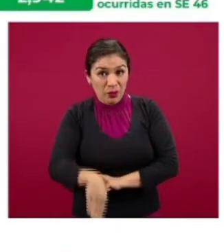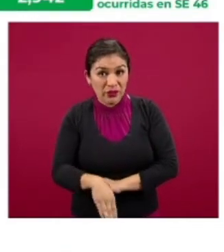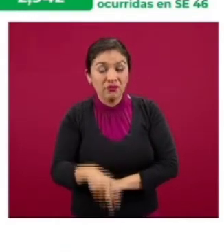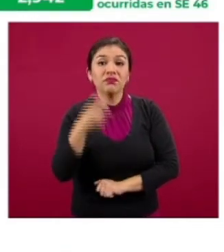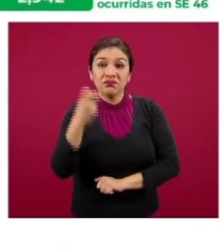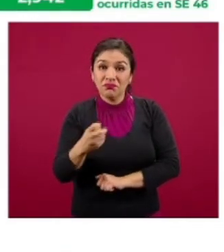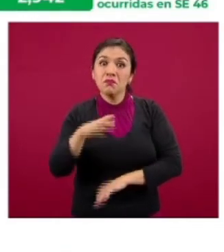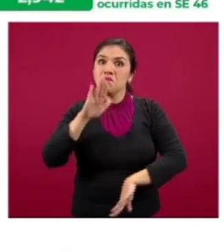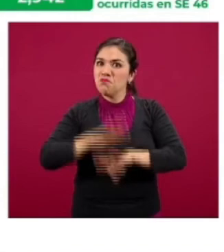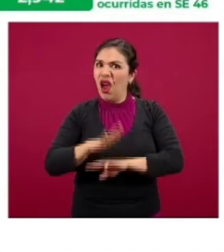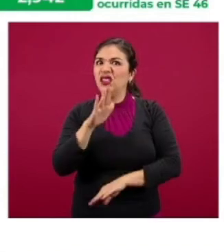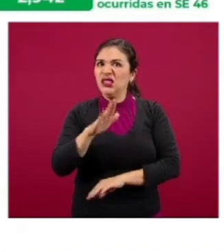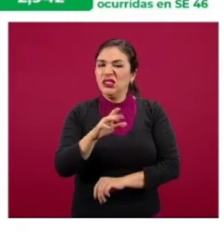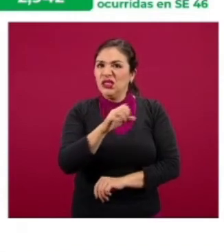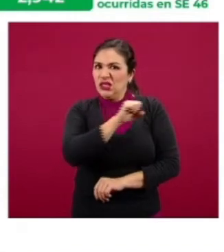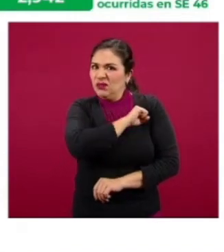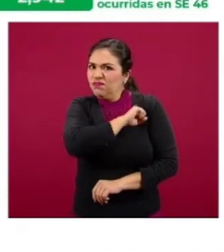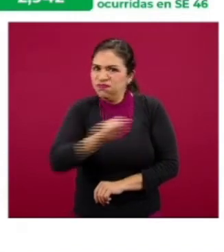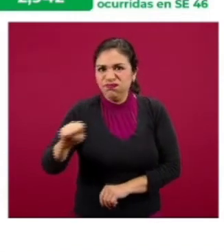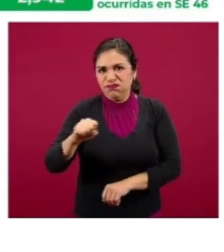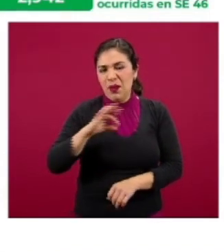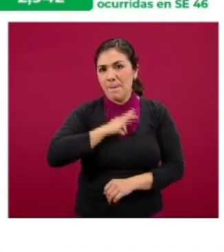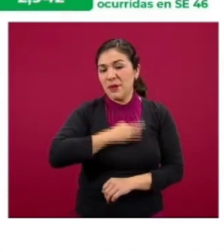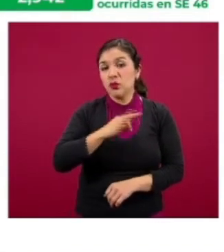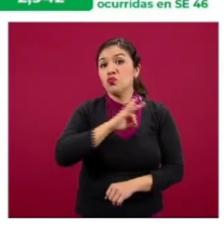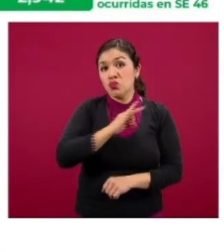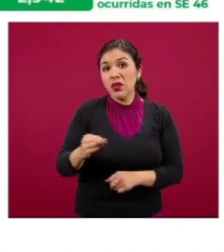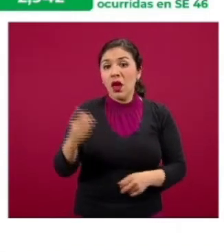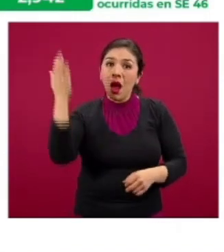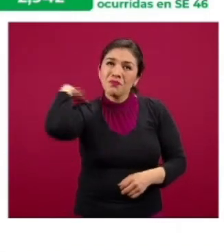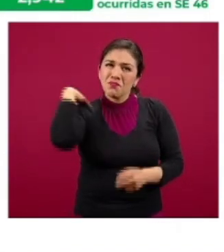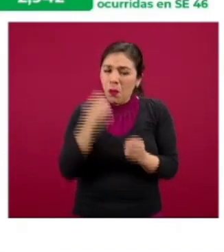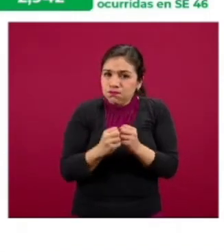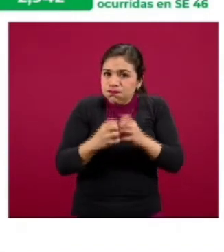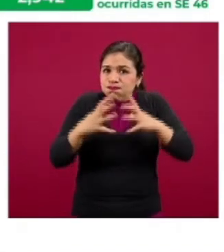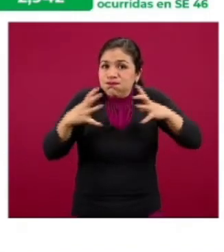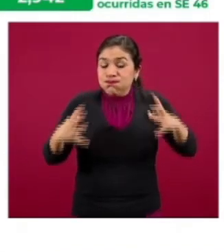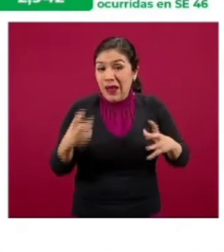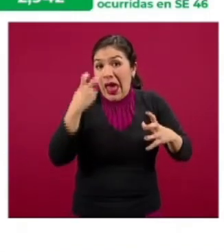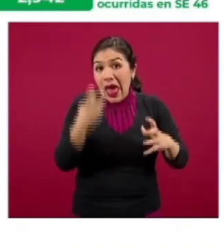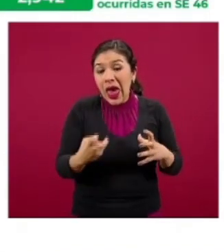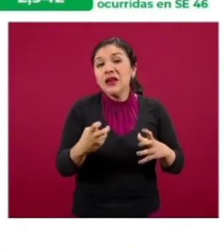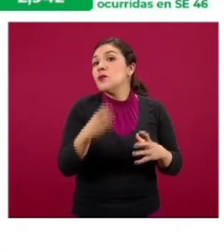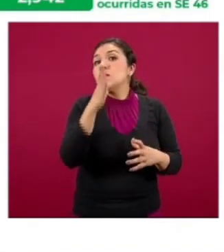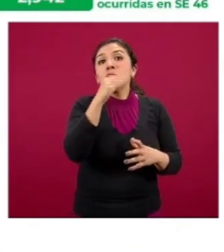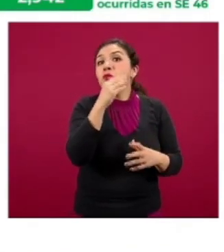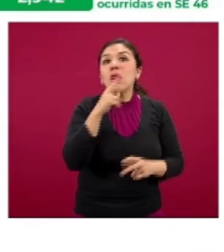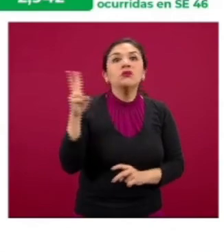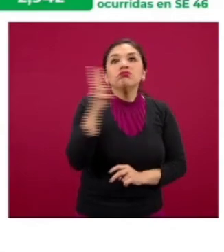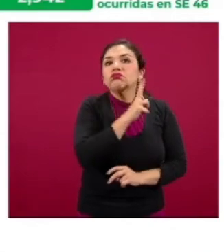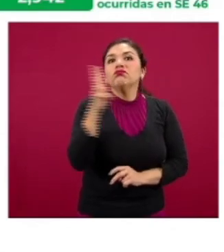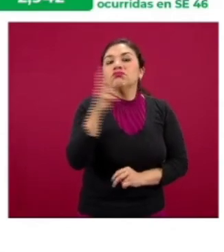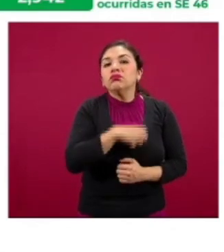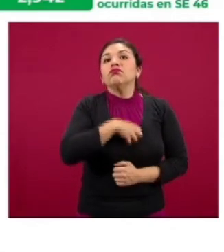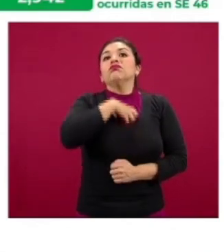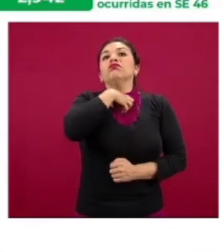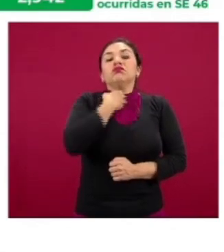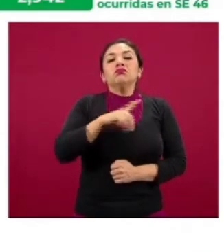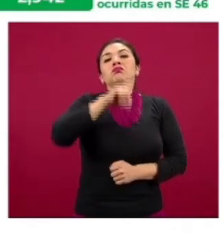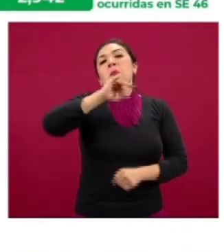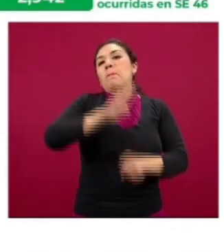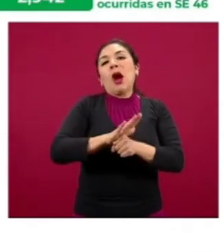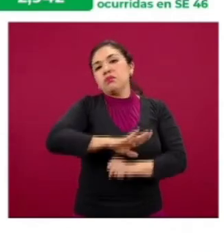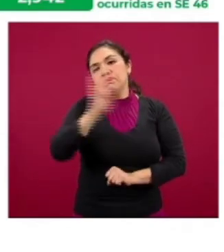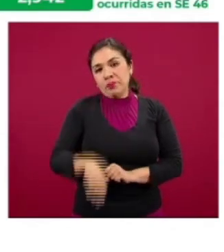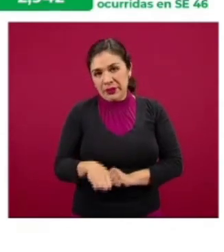virus altamente agresivo que puede causar una grave inflamación de los pulmones y con ello la incapacidad de respirar y consecuentemente la